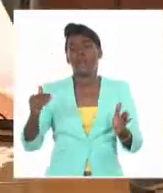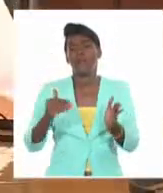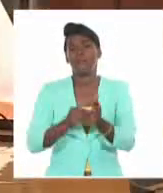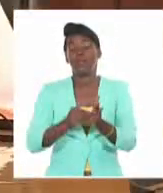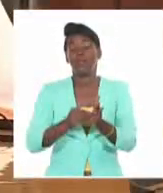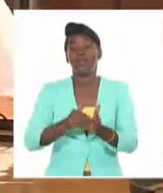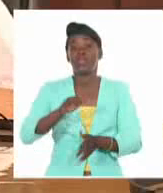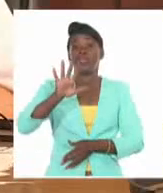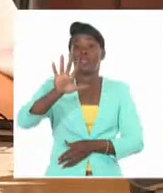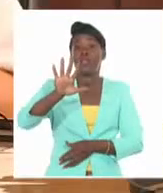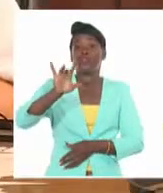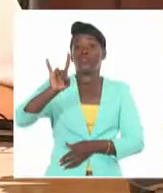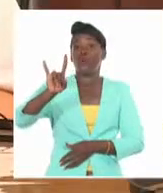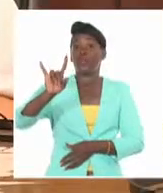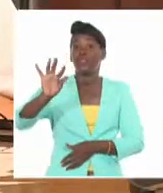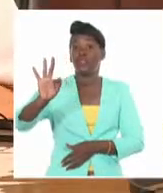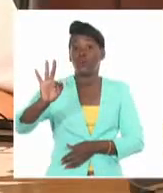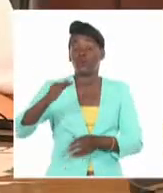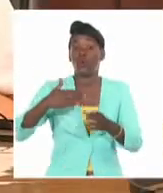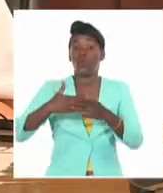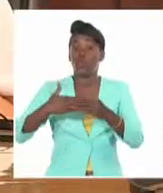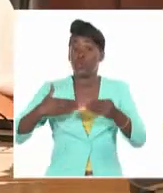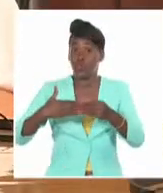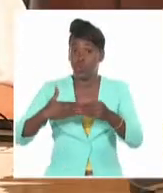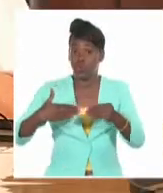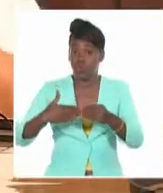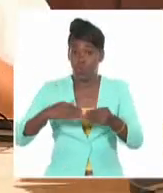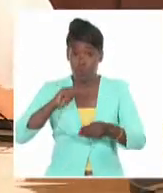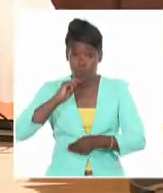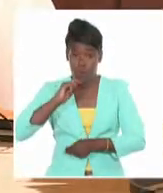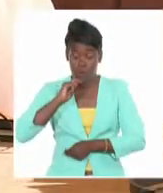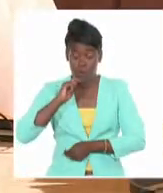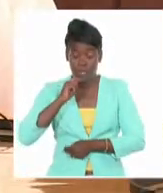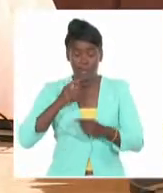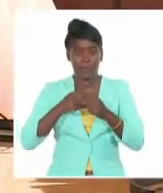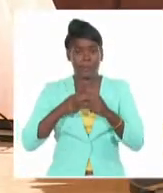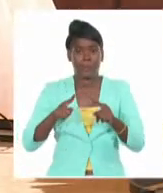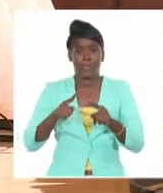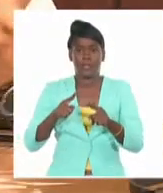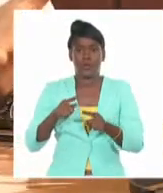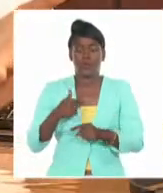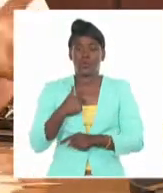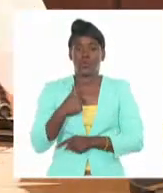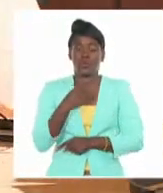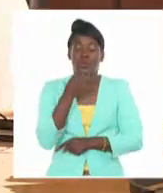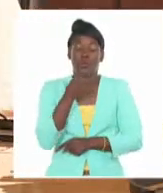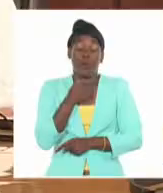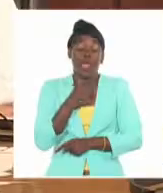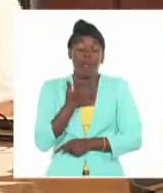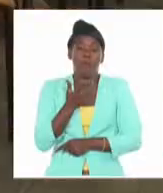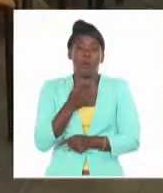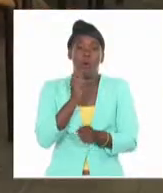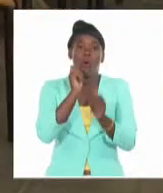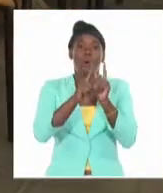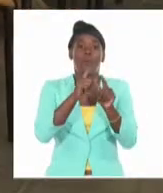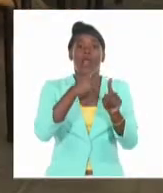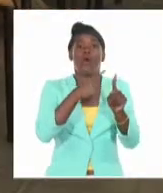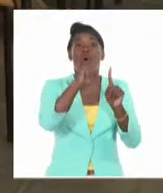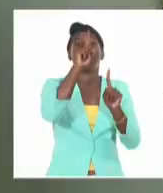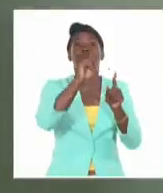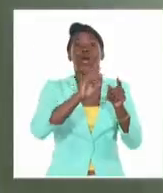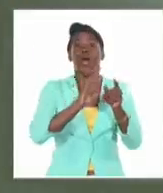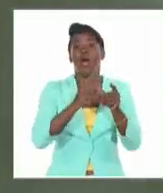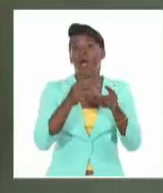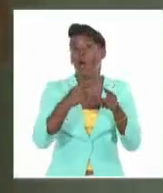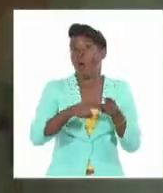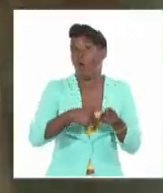453.598 USD que hoy nosotros pudiéramos haber empleado en otros recursos. En ese sentido,